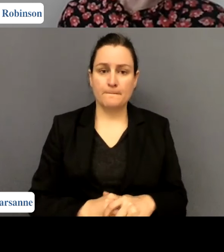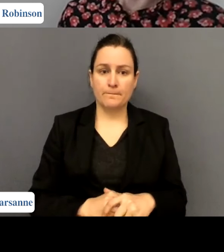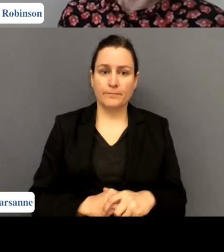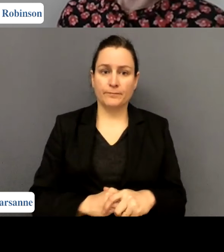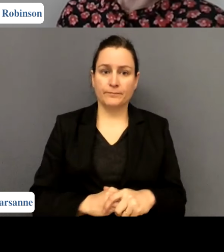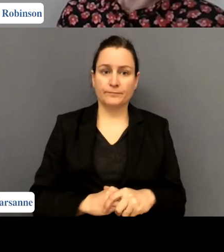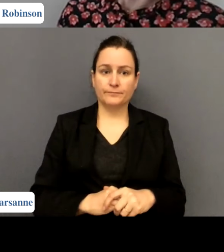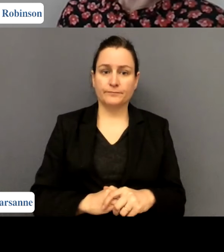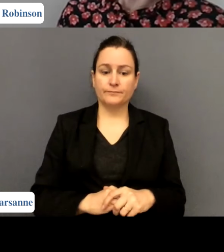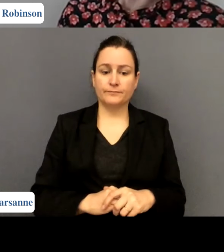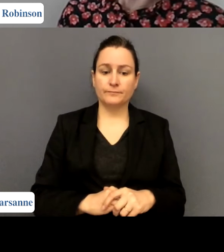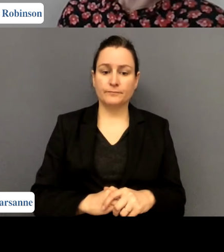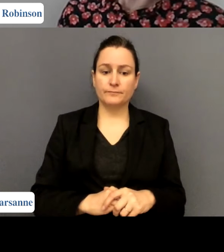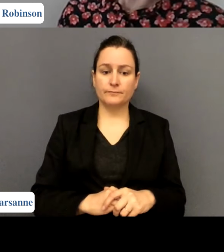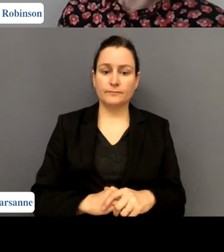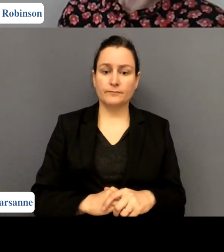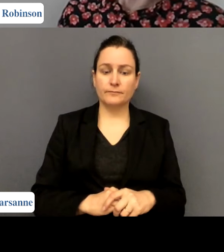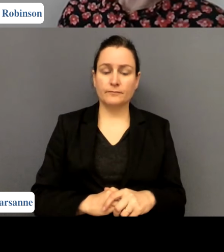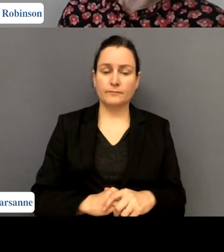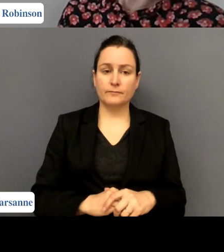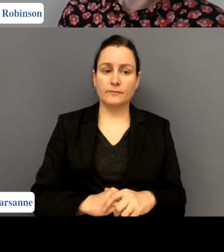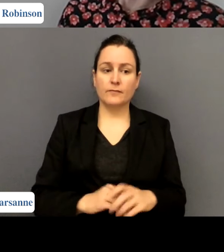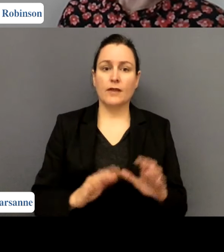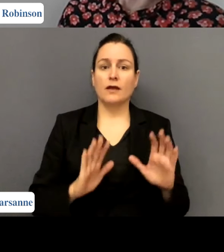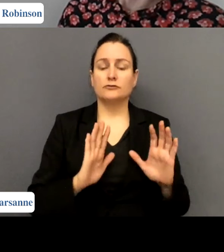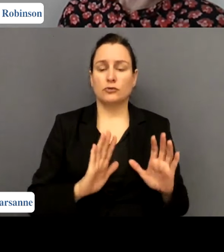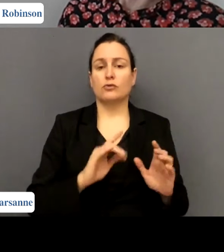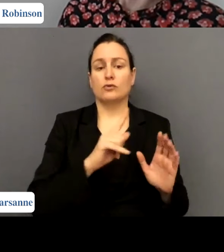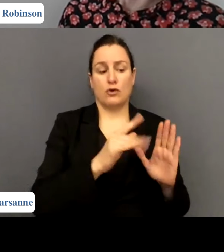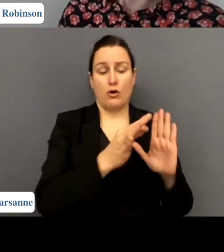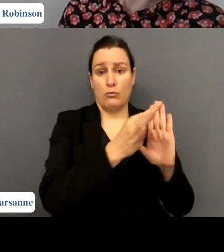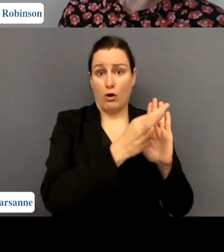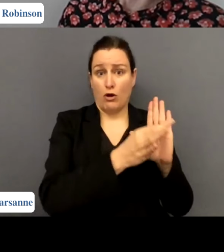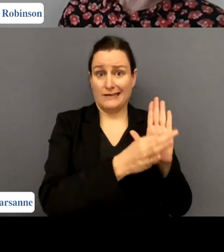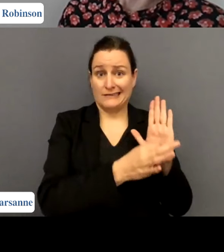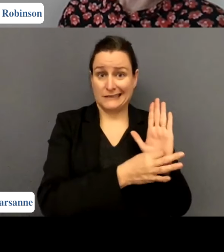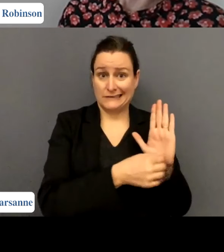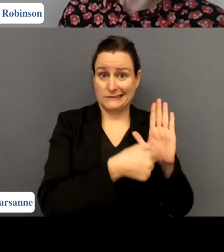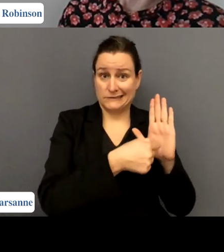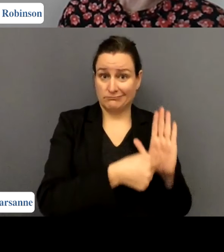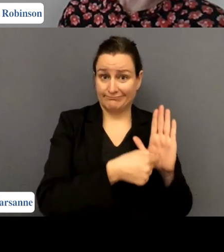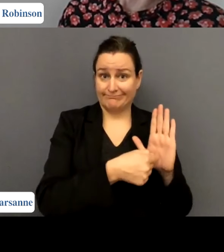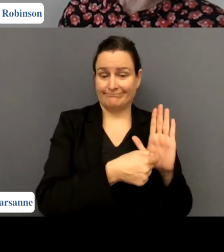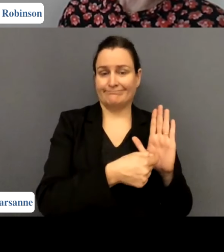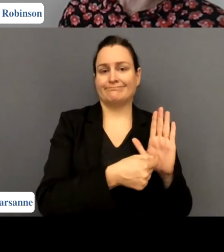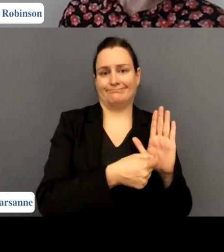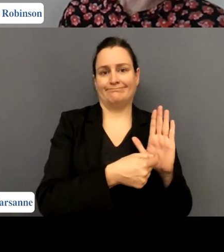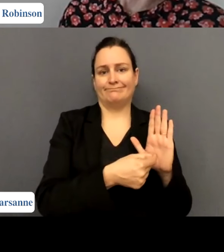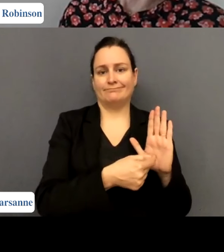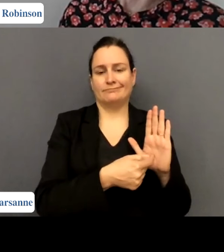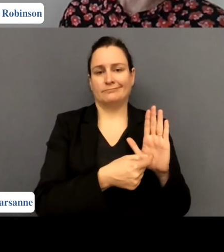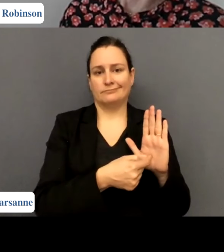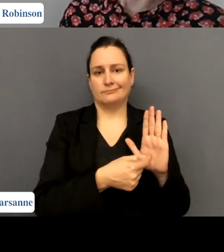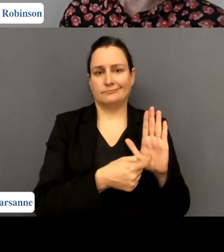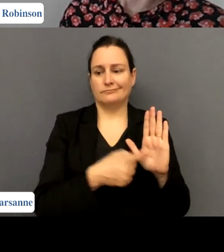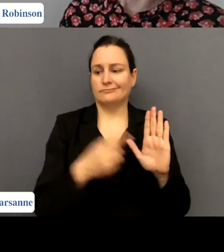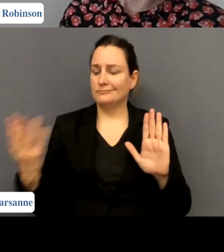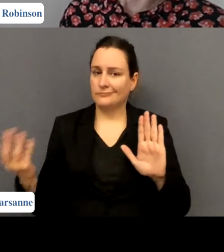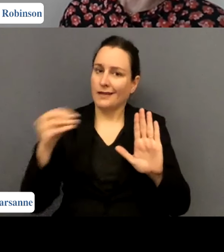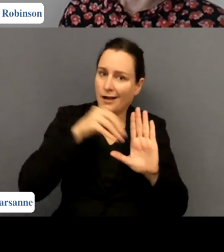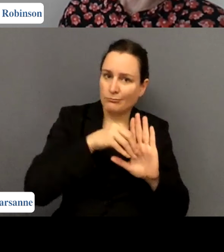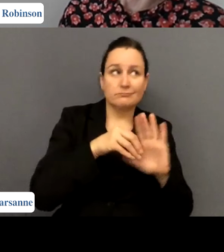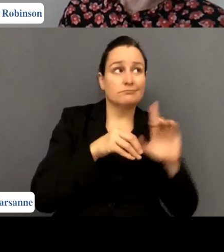estas políticas públicas se sostienen, ¿no? Y con gobiernos de tinte neoliberal, estas políticas públicas desaparecen. Así que bueno, una cosa